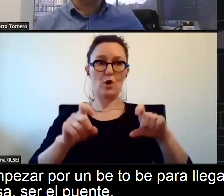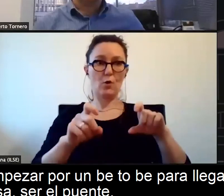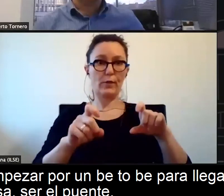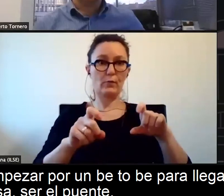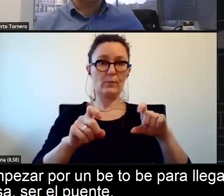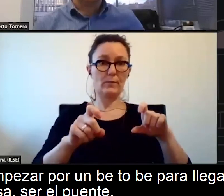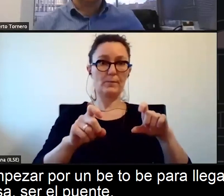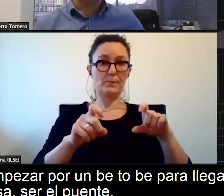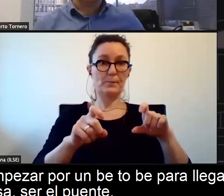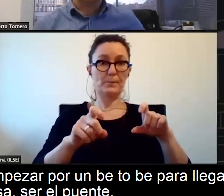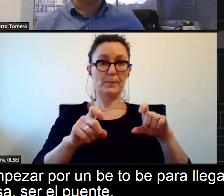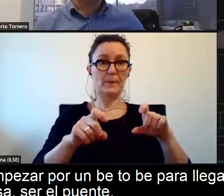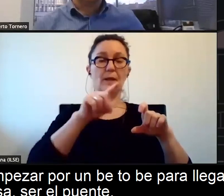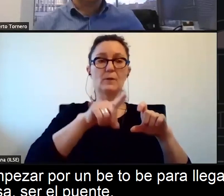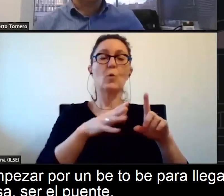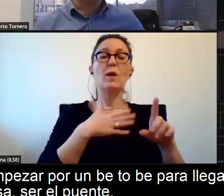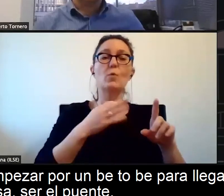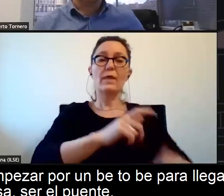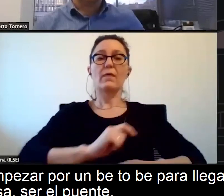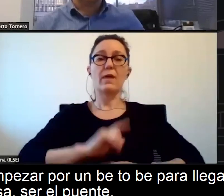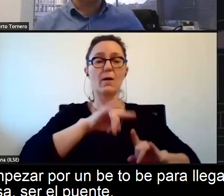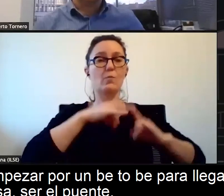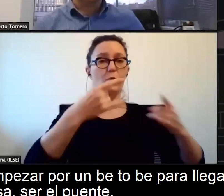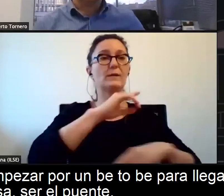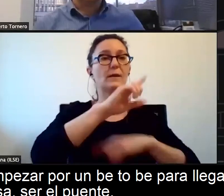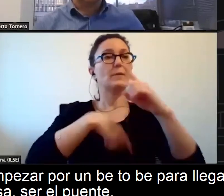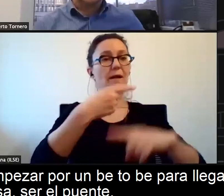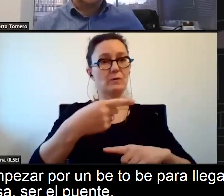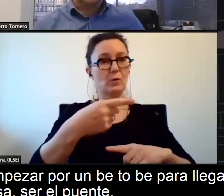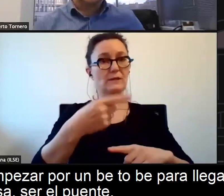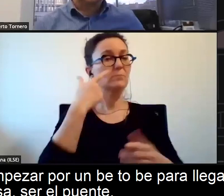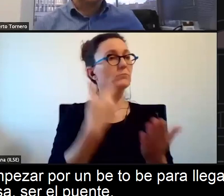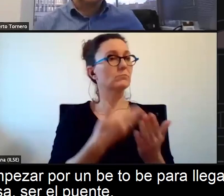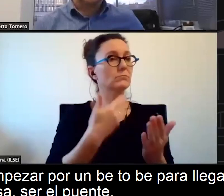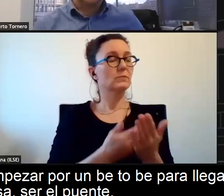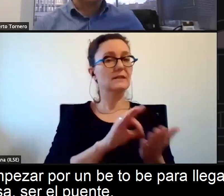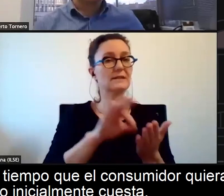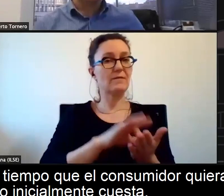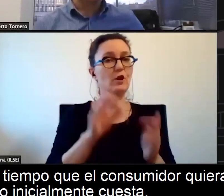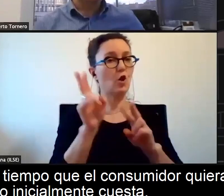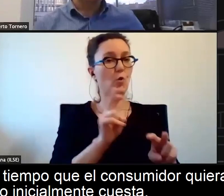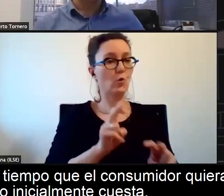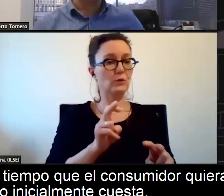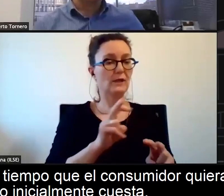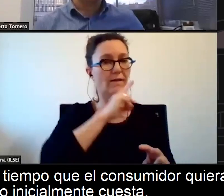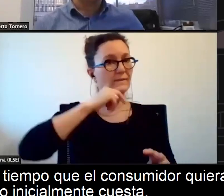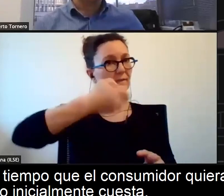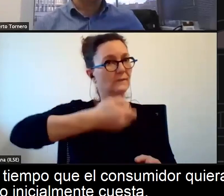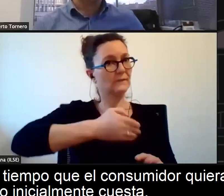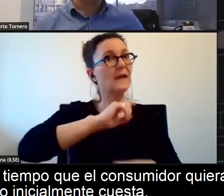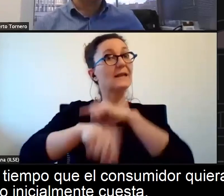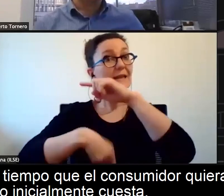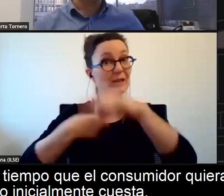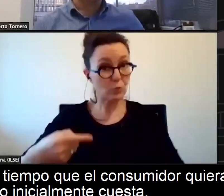empresa que puede ser el puente, ¿no? Para finalmente, cuando tú has demostrado que tu servicio realmente es útil y da un valor, es más fácil entonces, al cabo de un